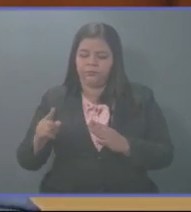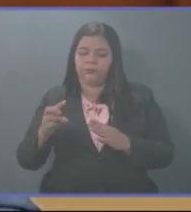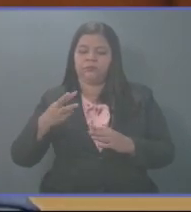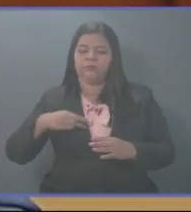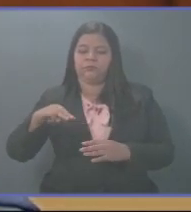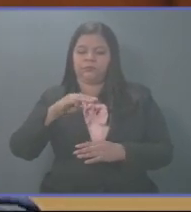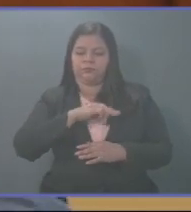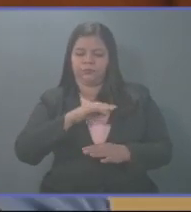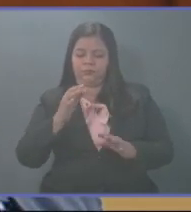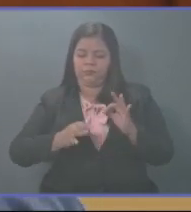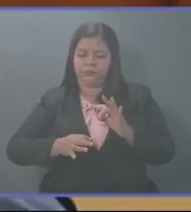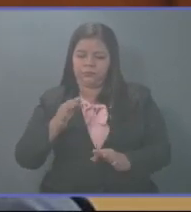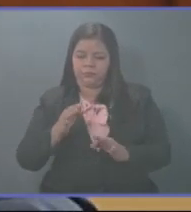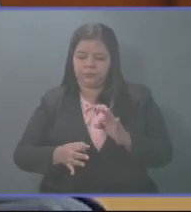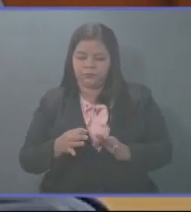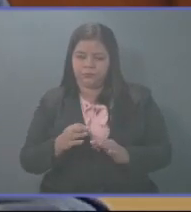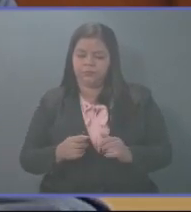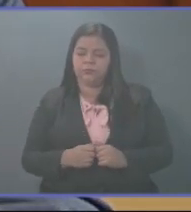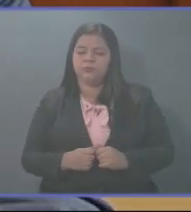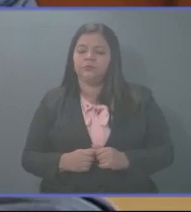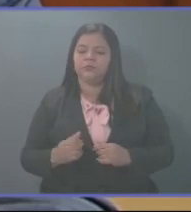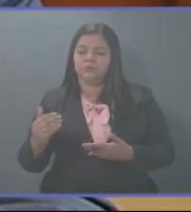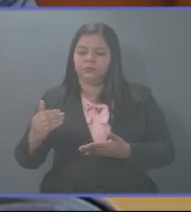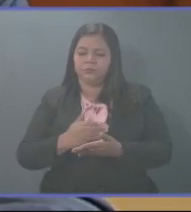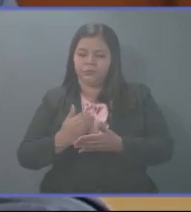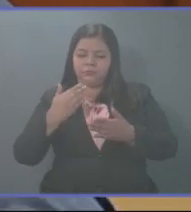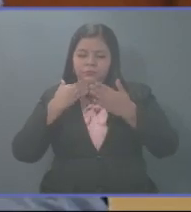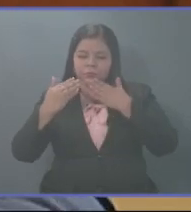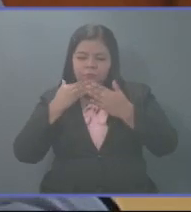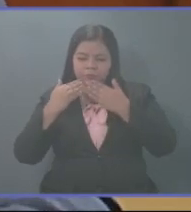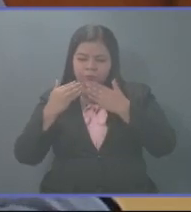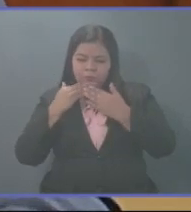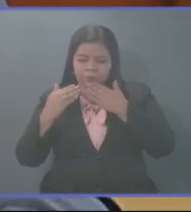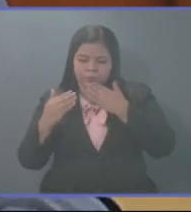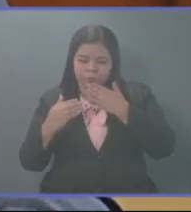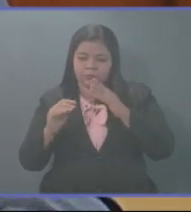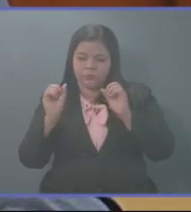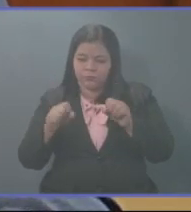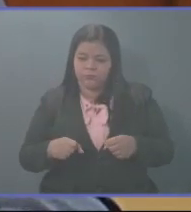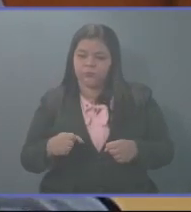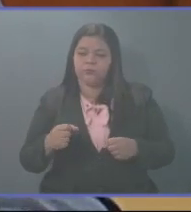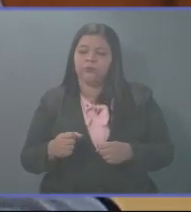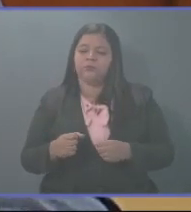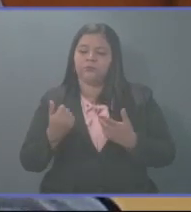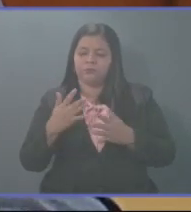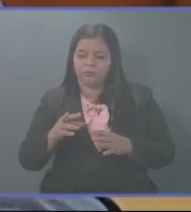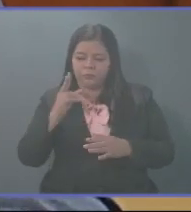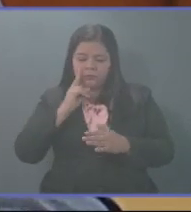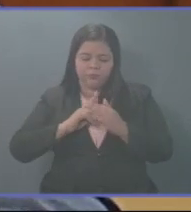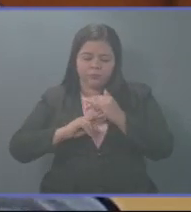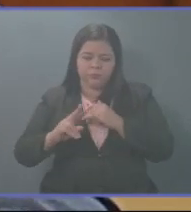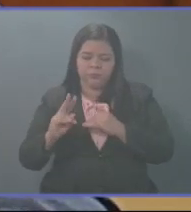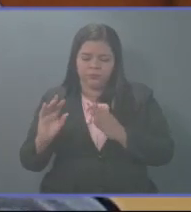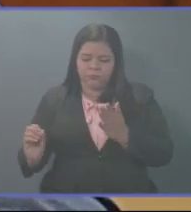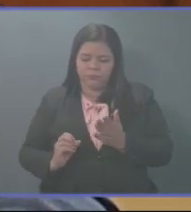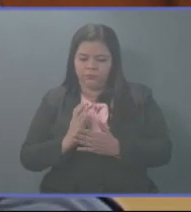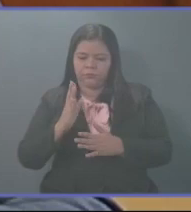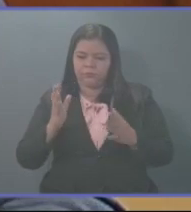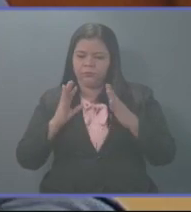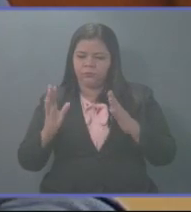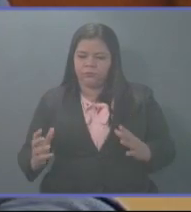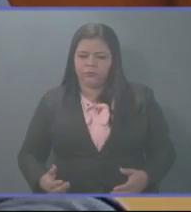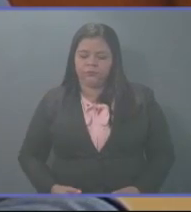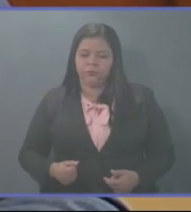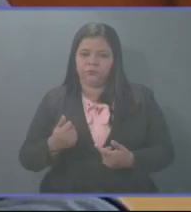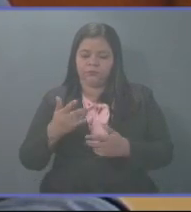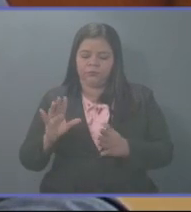de Justicia y Seguridad Pública para exponer que deseaban incorporar la visión del nuevo gobierno al proyecto